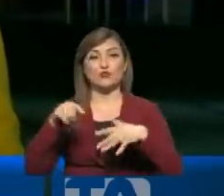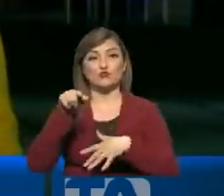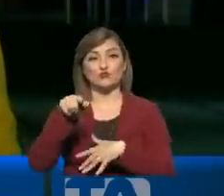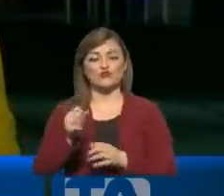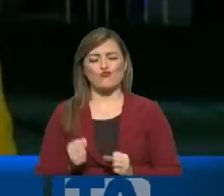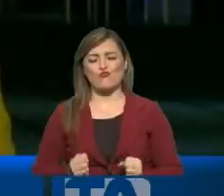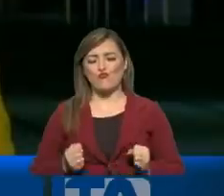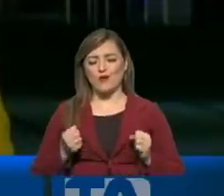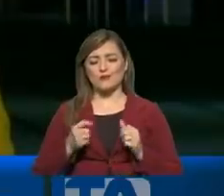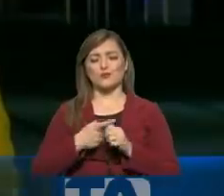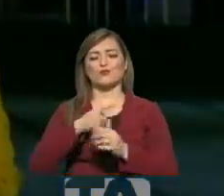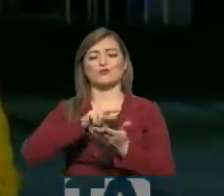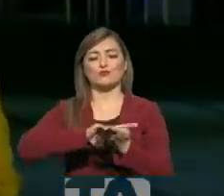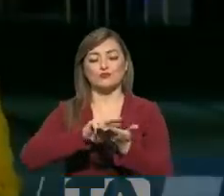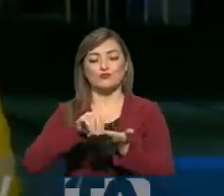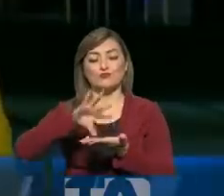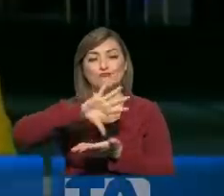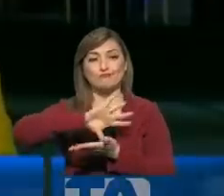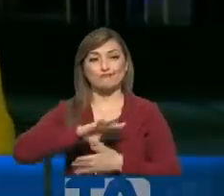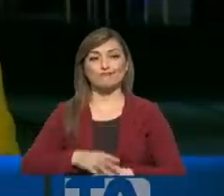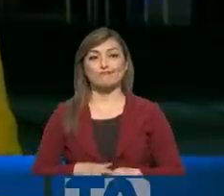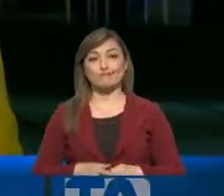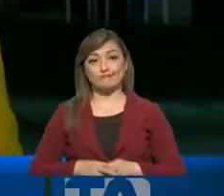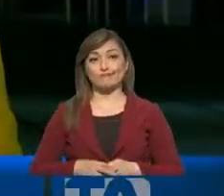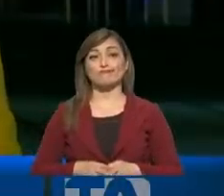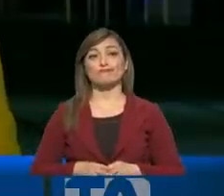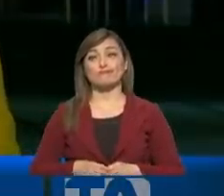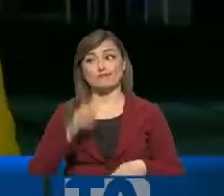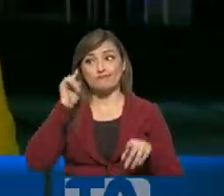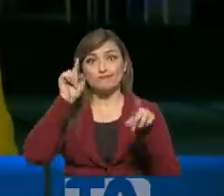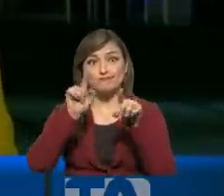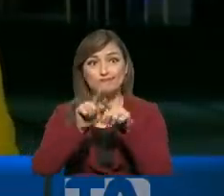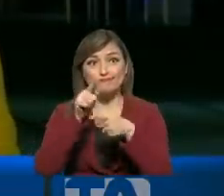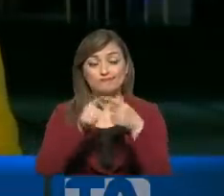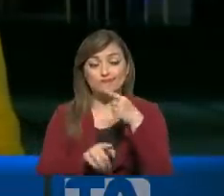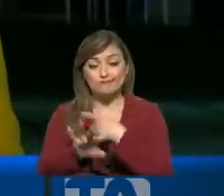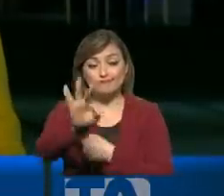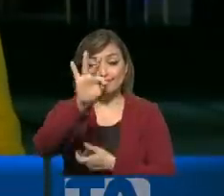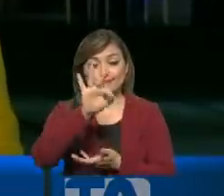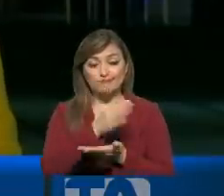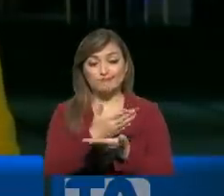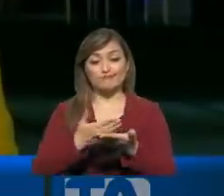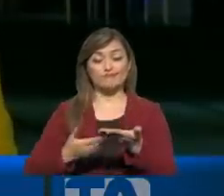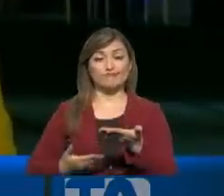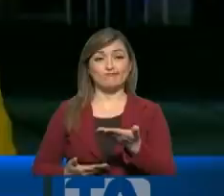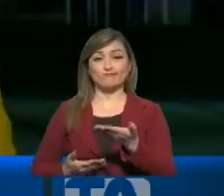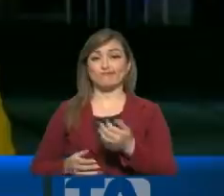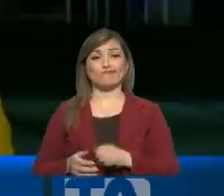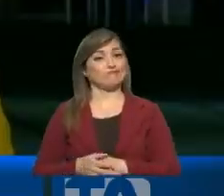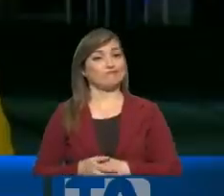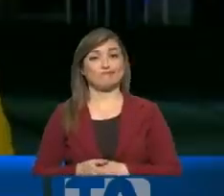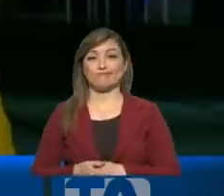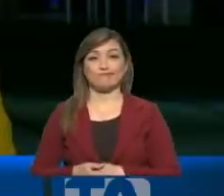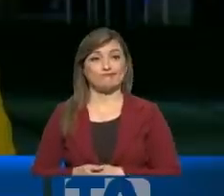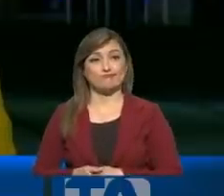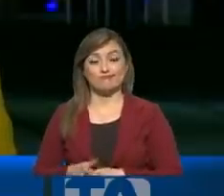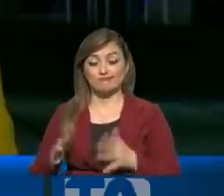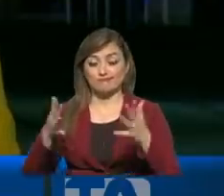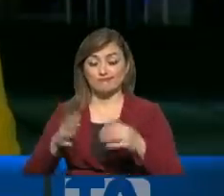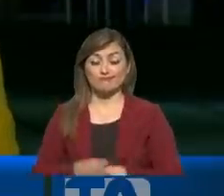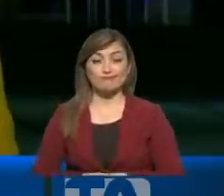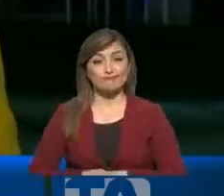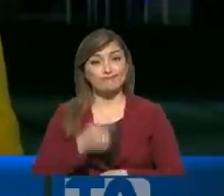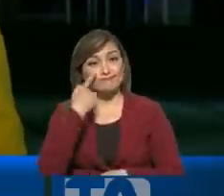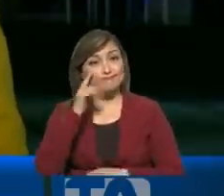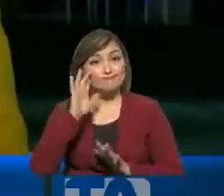intensa, esta primera reunión de la Asamblea Nacional, donde no han podido elegir al presidente de la Asamblea Nacional.